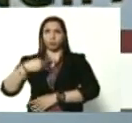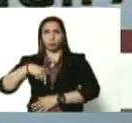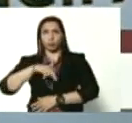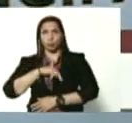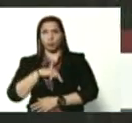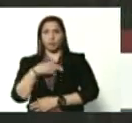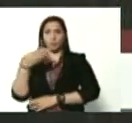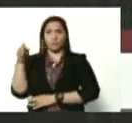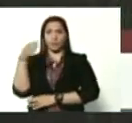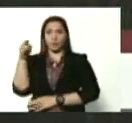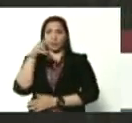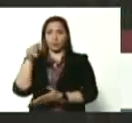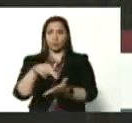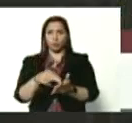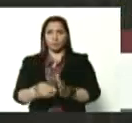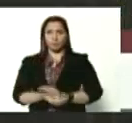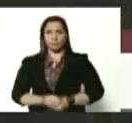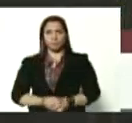nacional